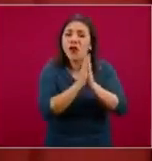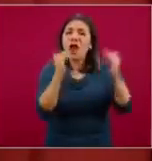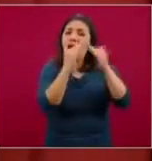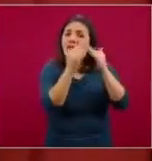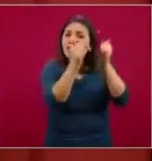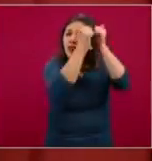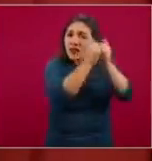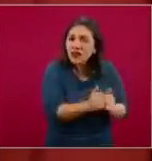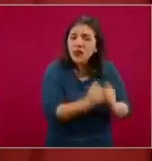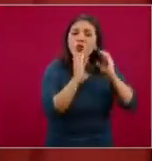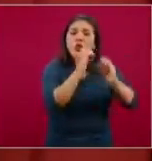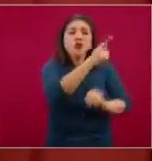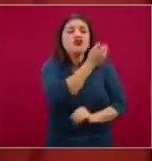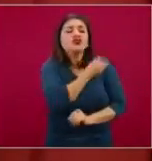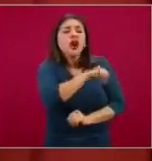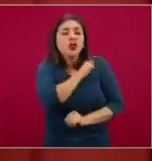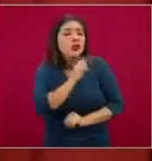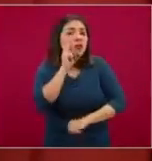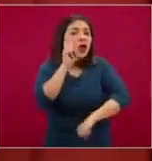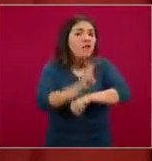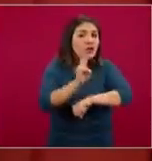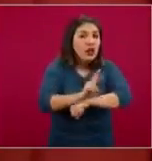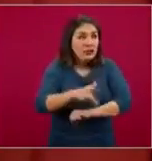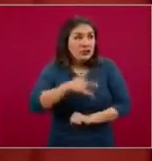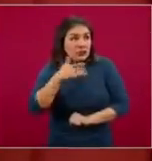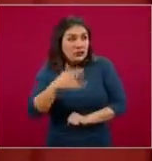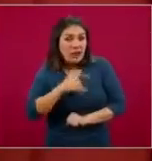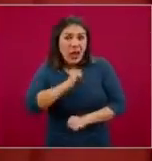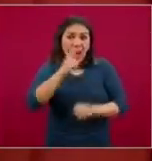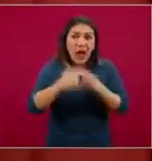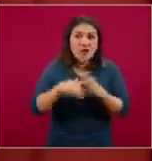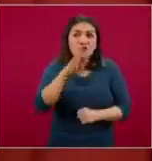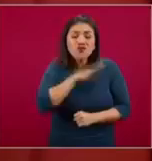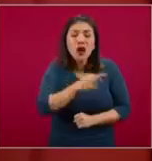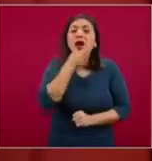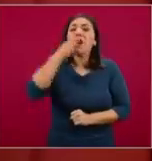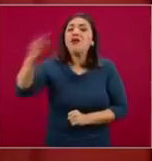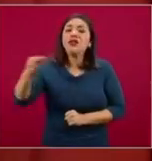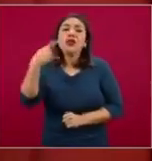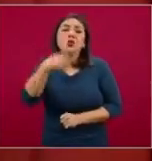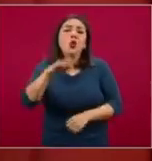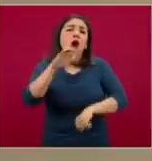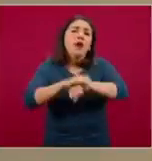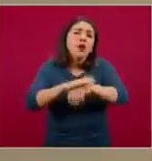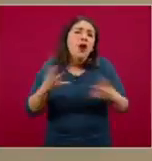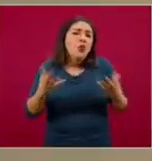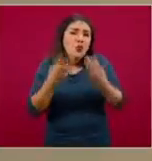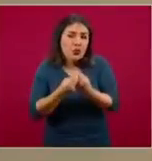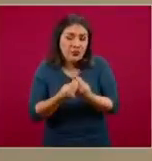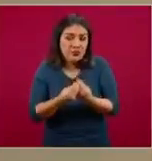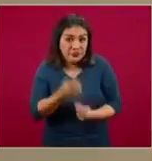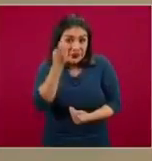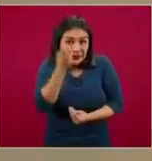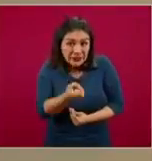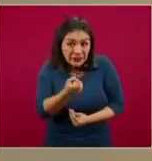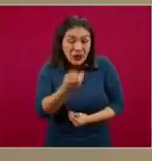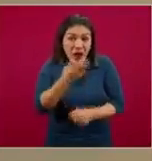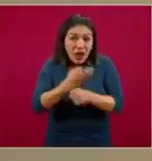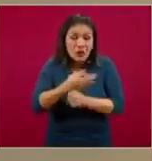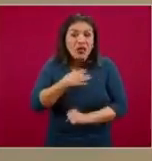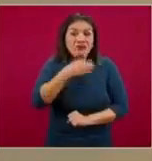casa y cuida tu salud, vigila. Si empiezas con síntomas, avísale a tus contactos. Con esto lo que